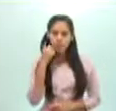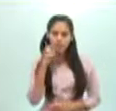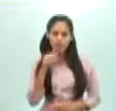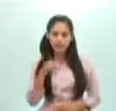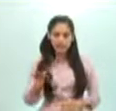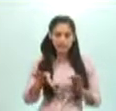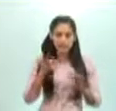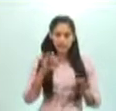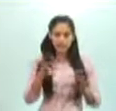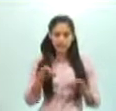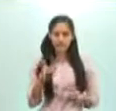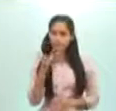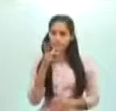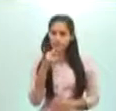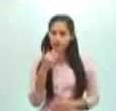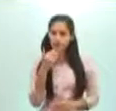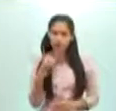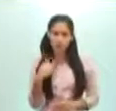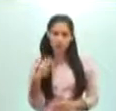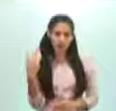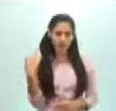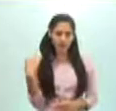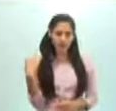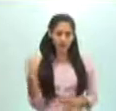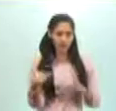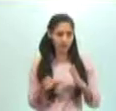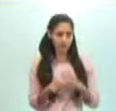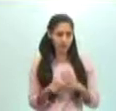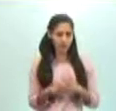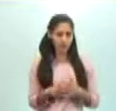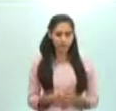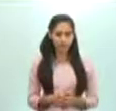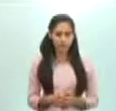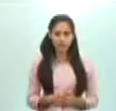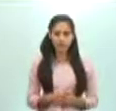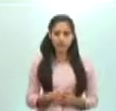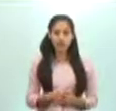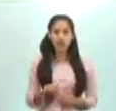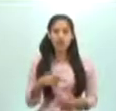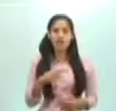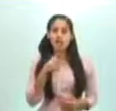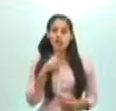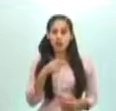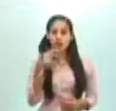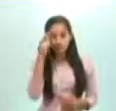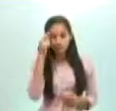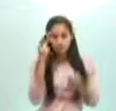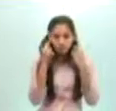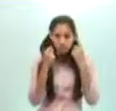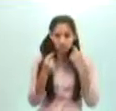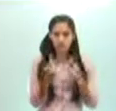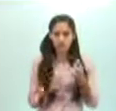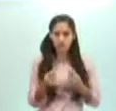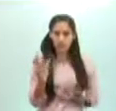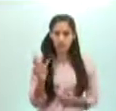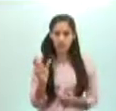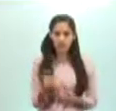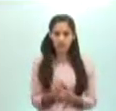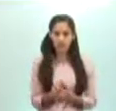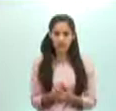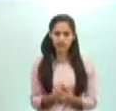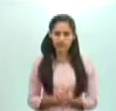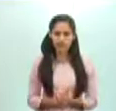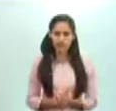rebuscado, bello como un patriarca, ahí tienen otro ejemplo, la arruga olímpica, el entrecejo, algo que impera,